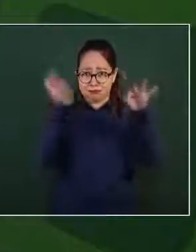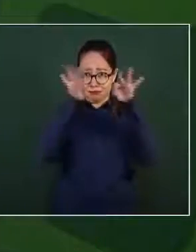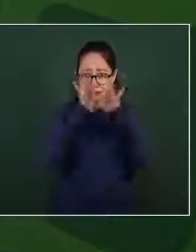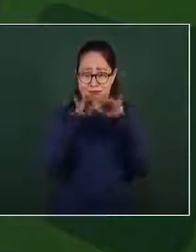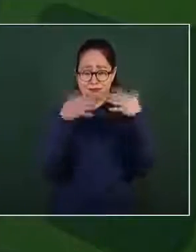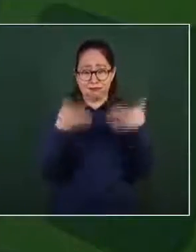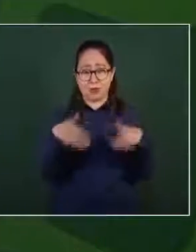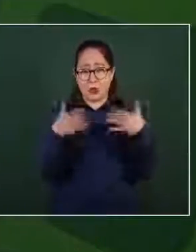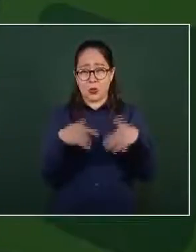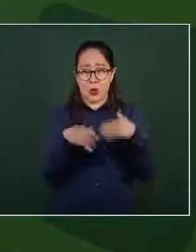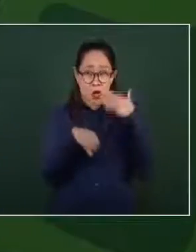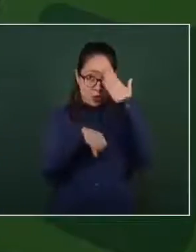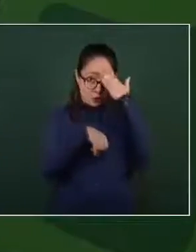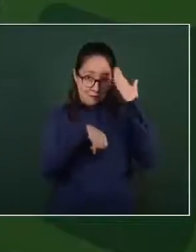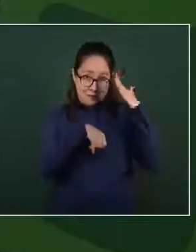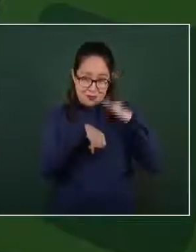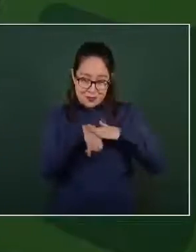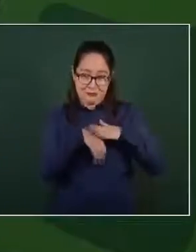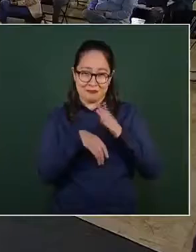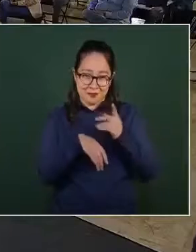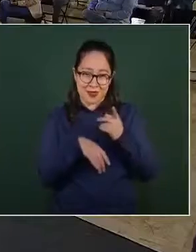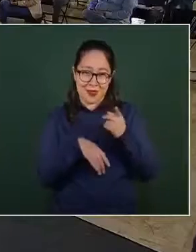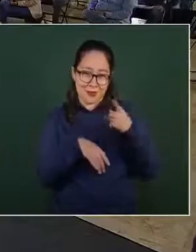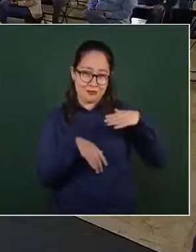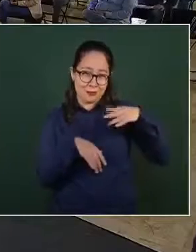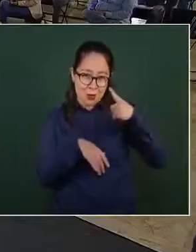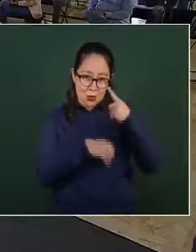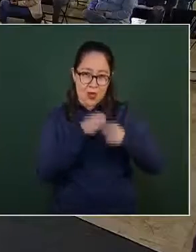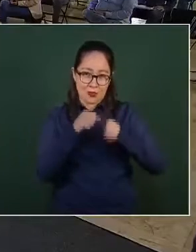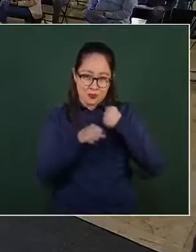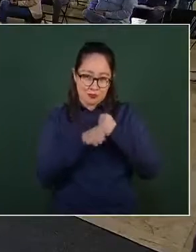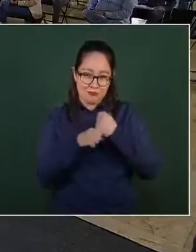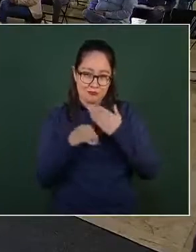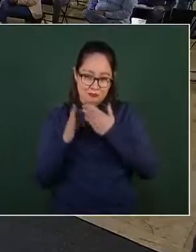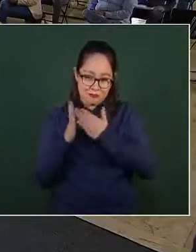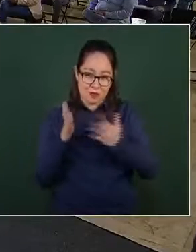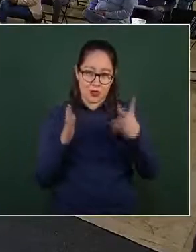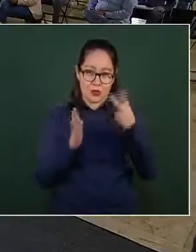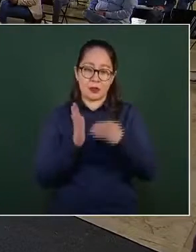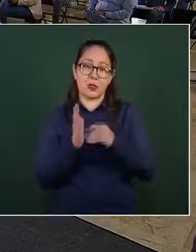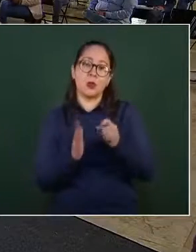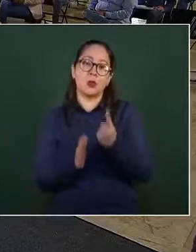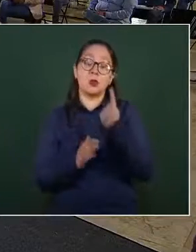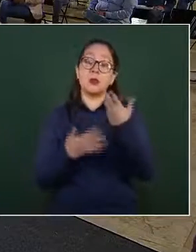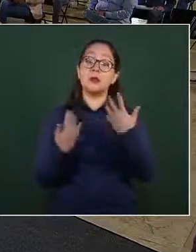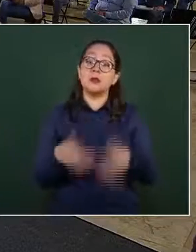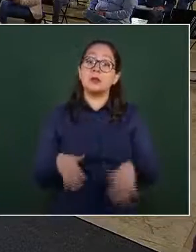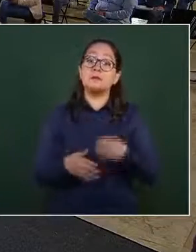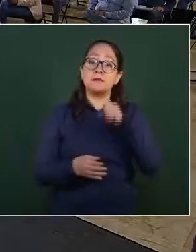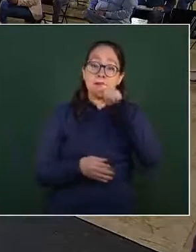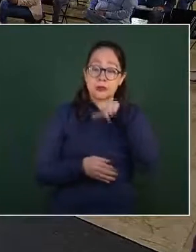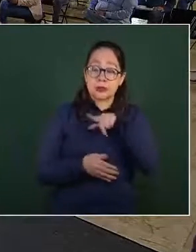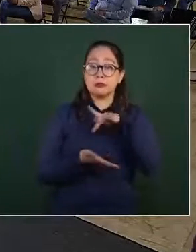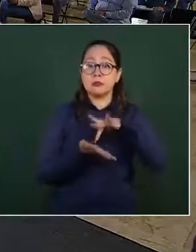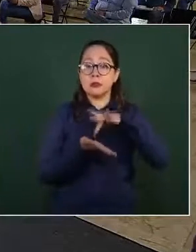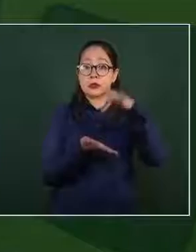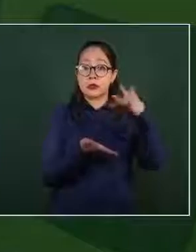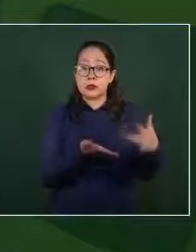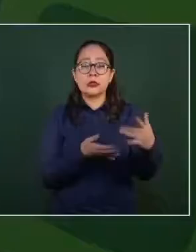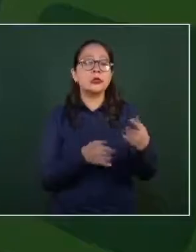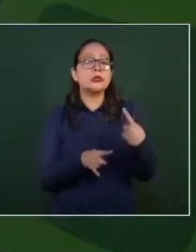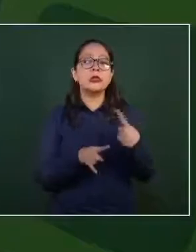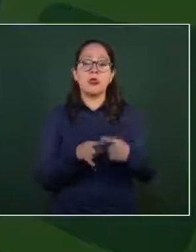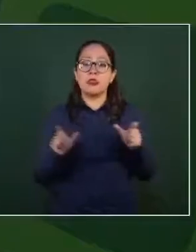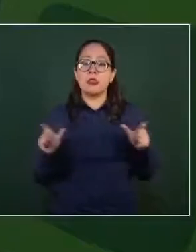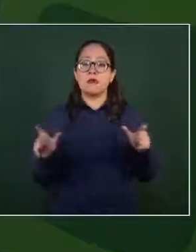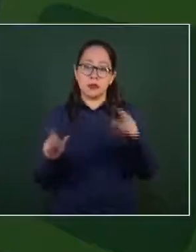celebraciones que se dieron este año. También agradecer a la defensa nacional aquí